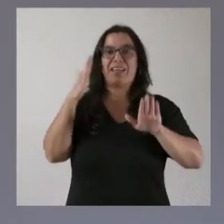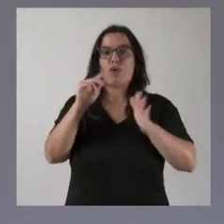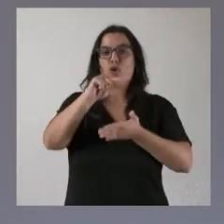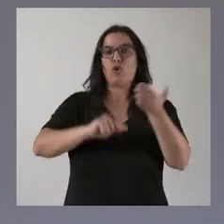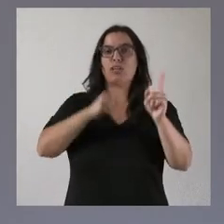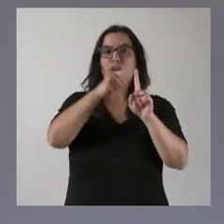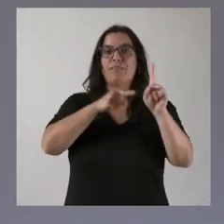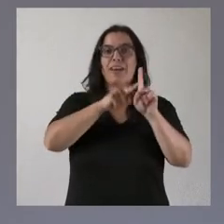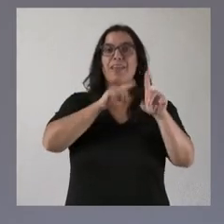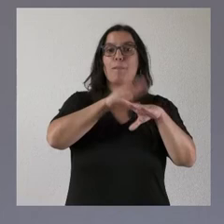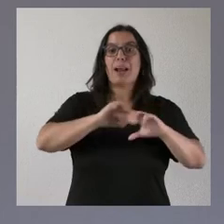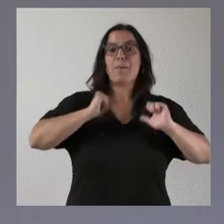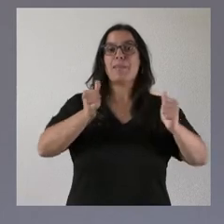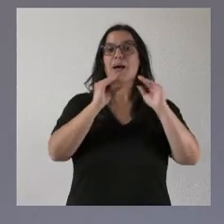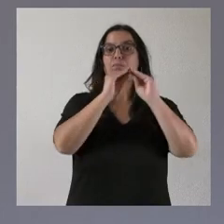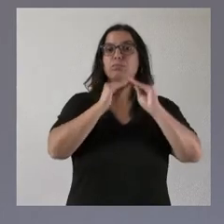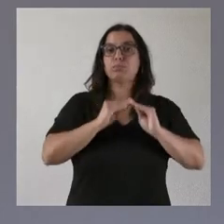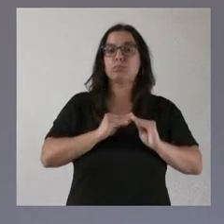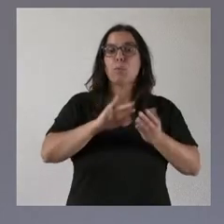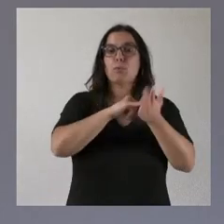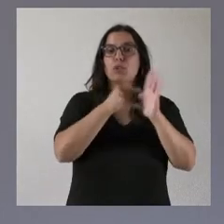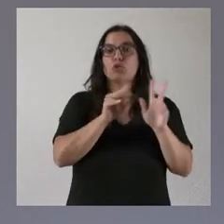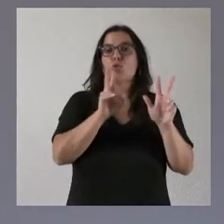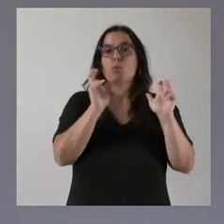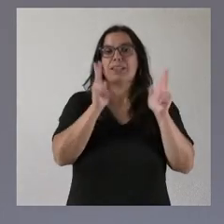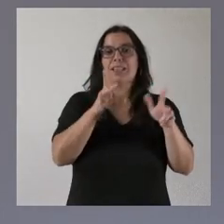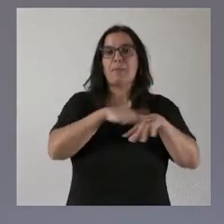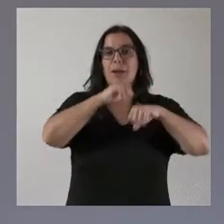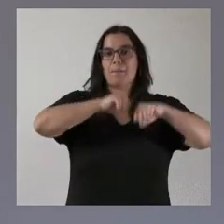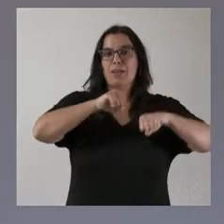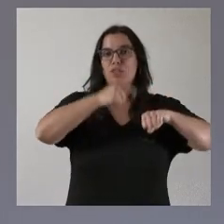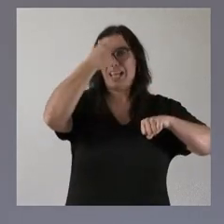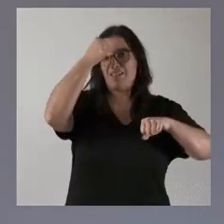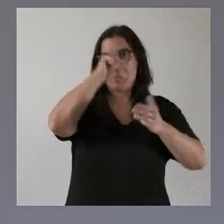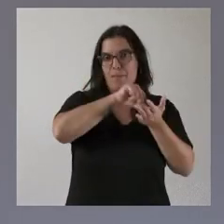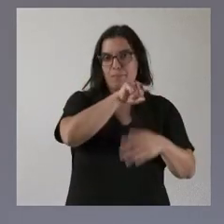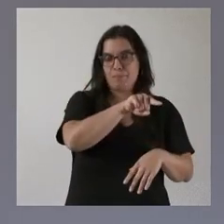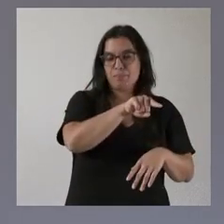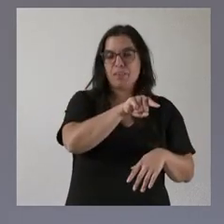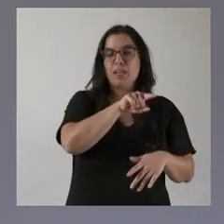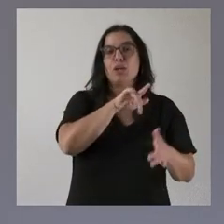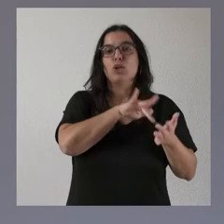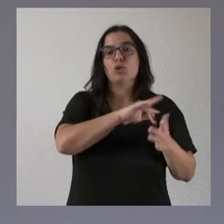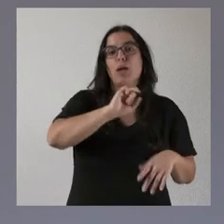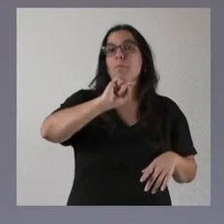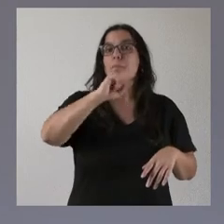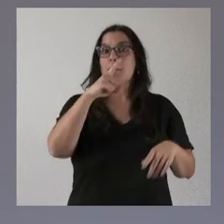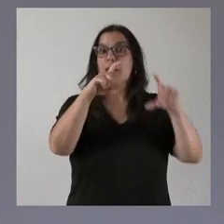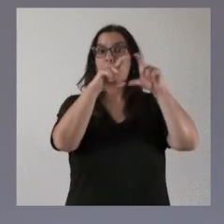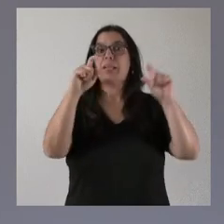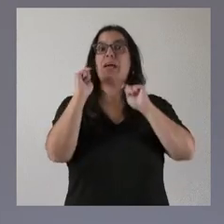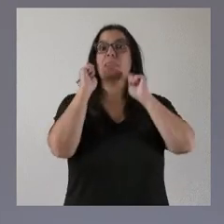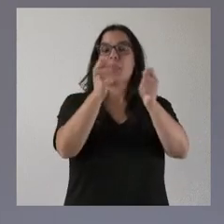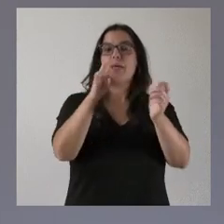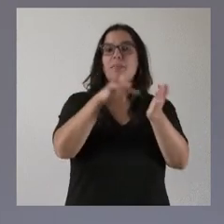para la redacción del proyecto de Nueva residencia de personas mayores en Ávila se produce una primera adjudicación con fecha